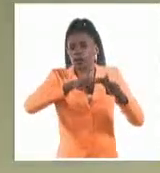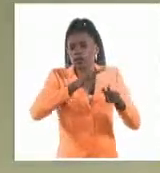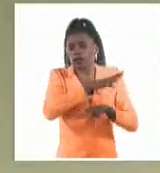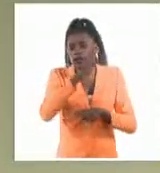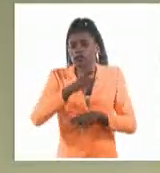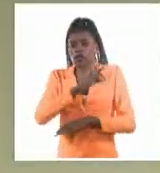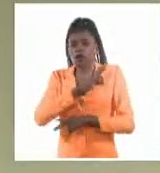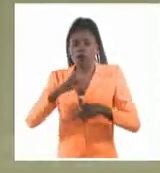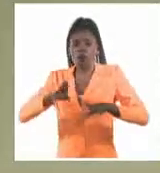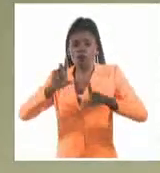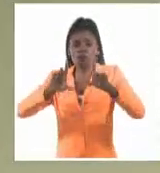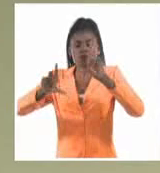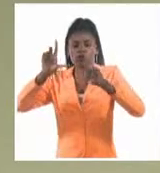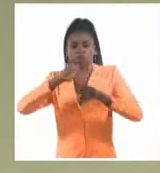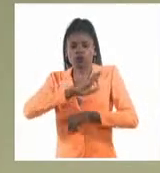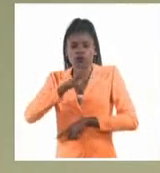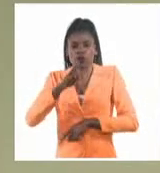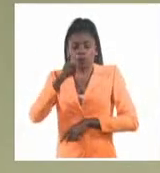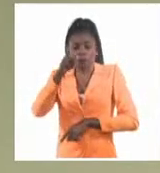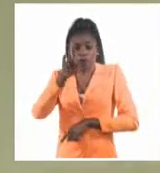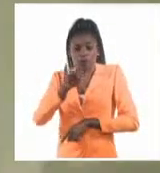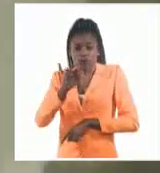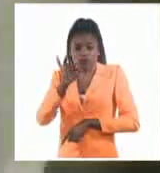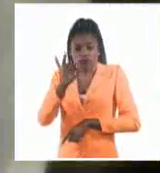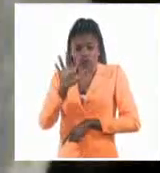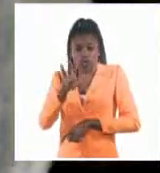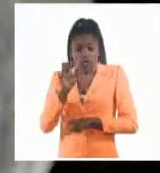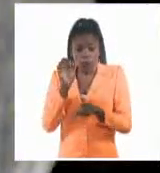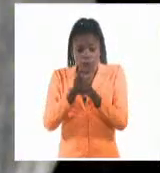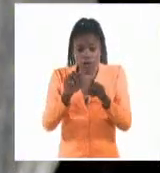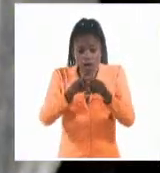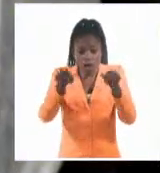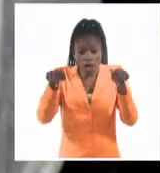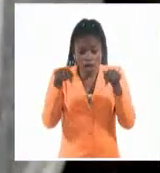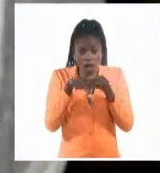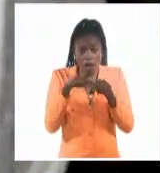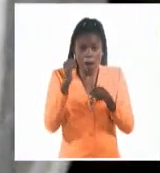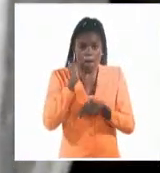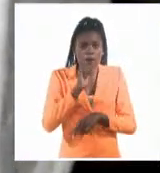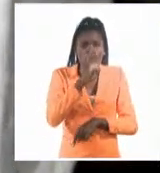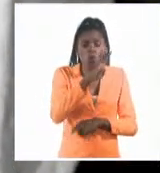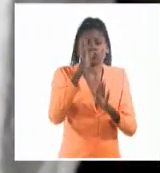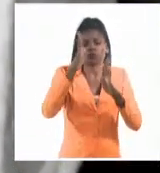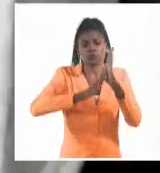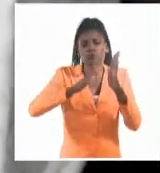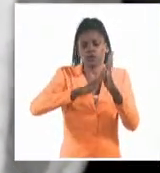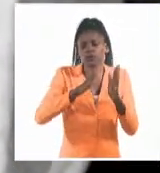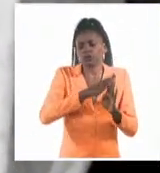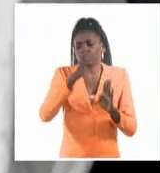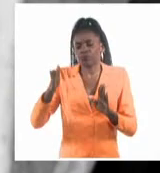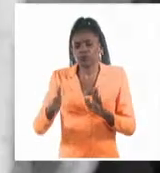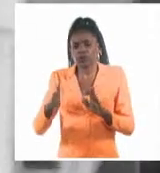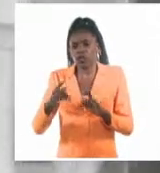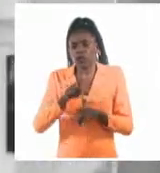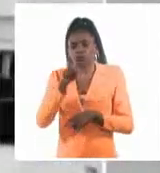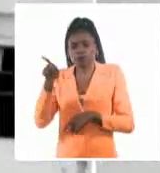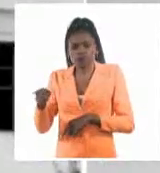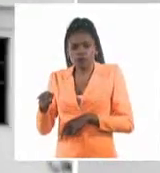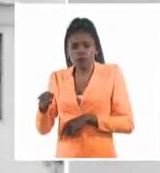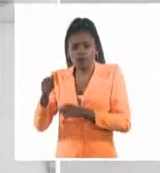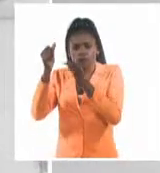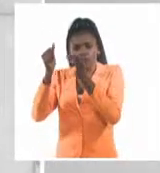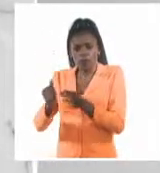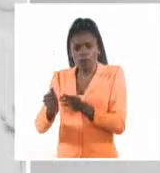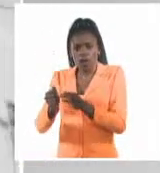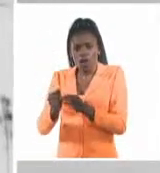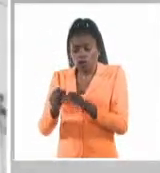Era el año 1975 y estarían en este lugar poco más de 4 meses hasta que fueran depositadas en su sitio